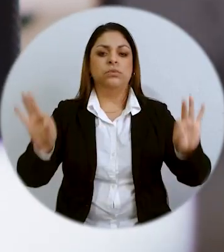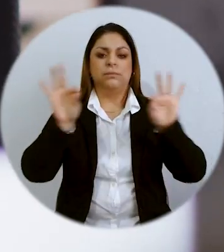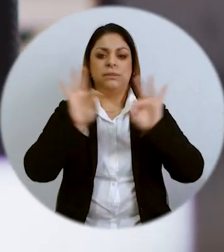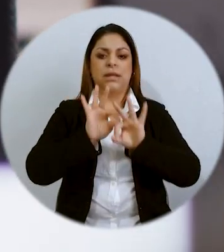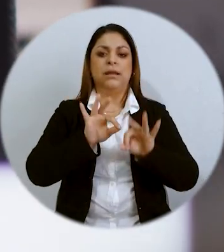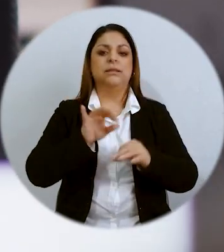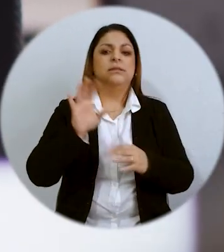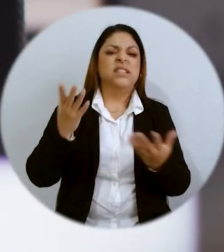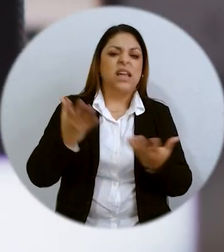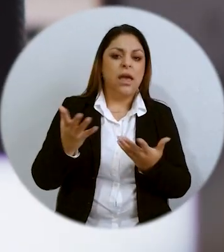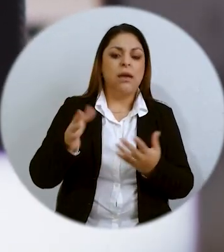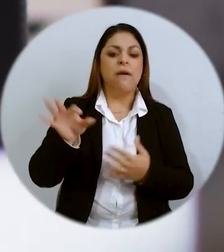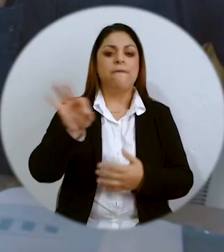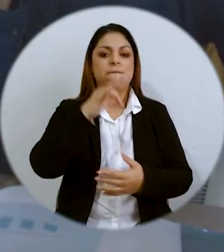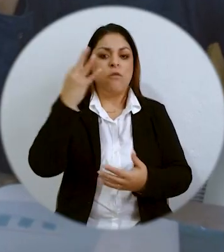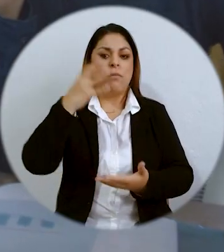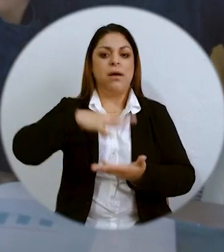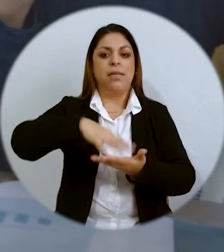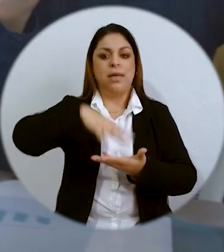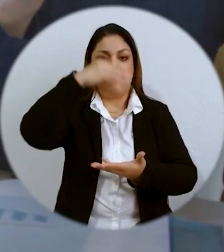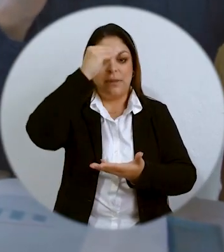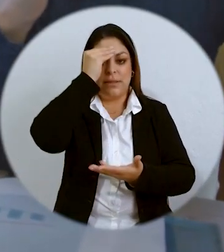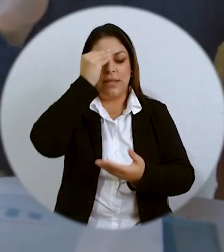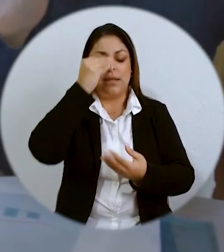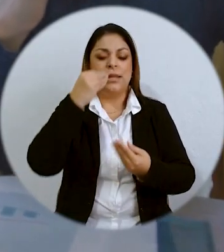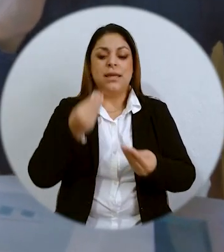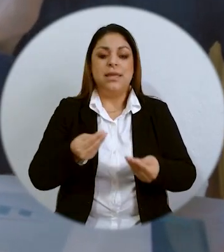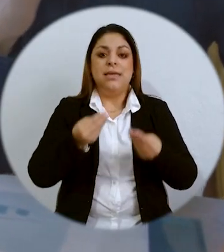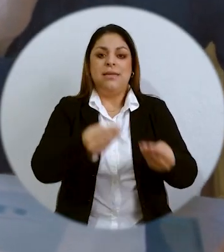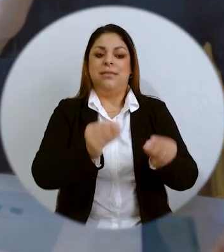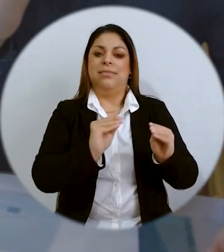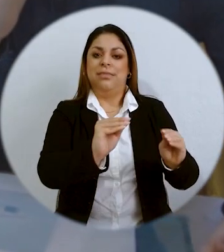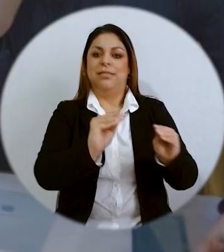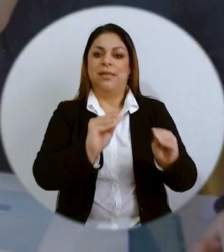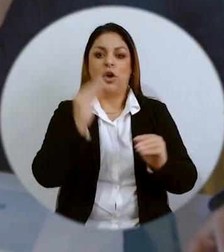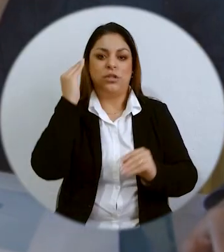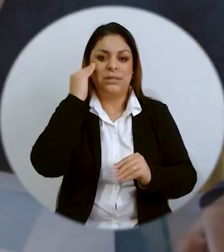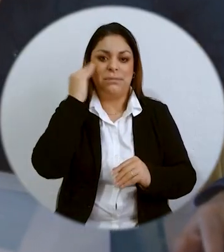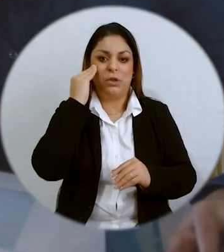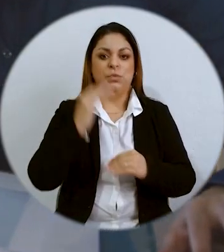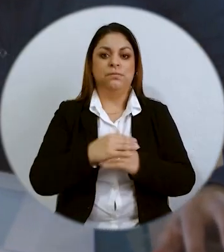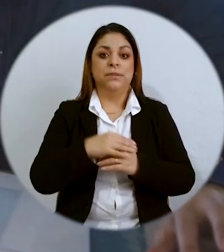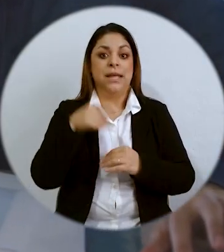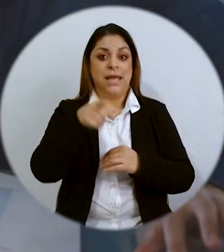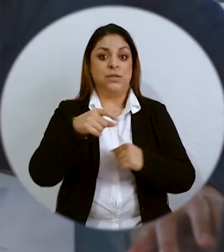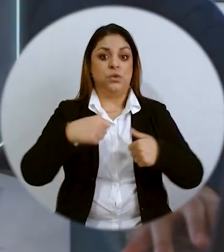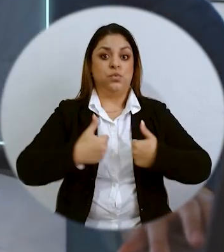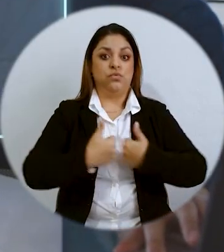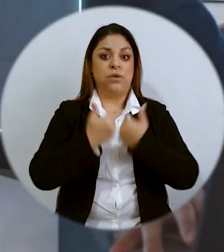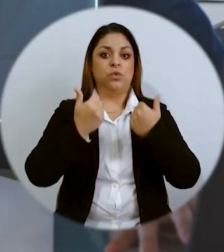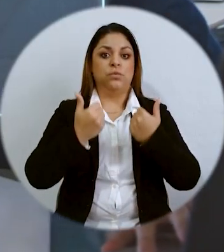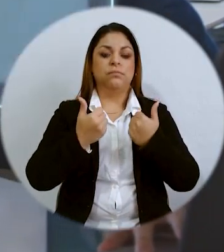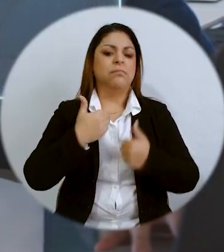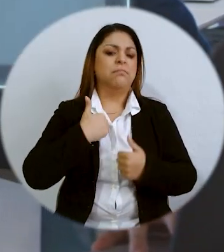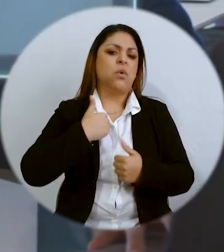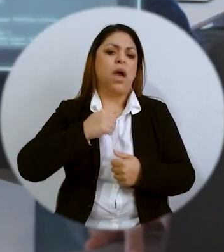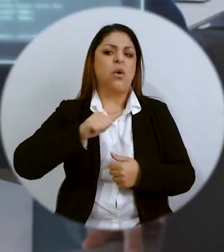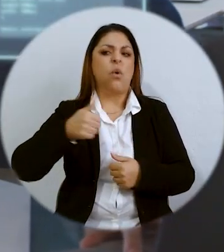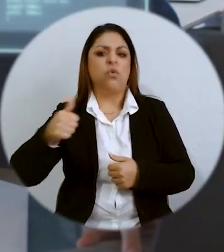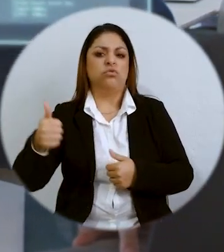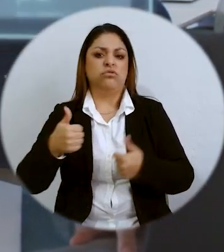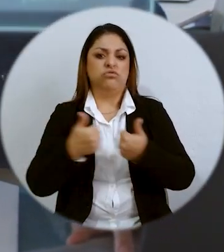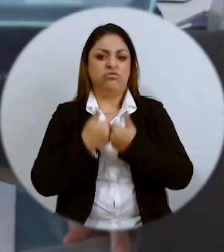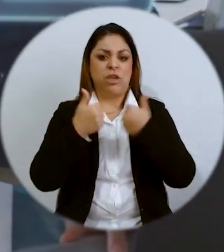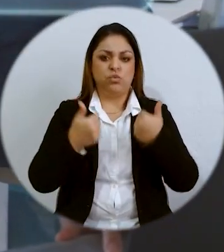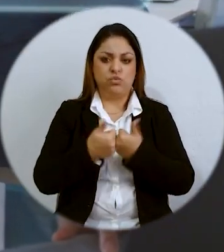tenemos de aprender y de generar conocimiento. Entonces, ese es un reto, pero tenemos otros retos